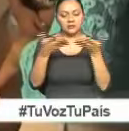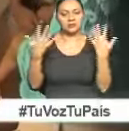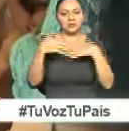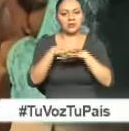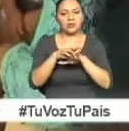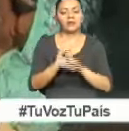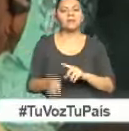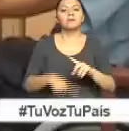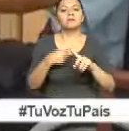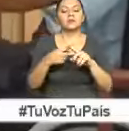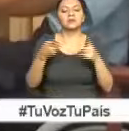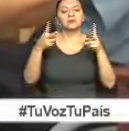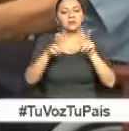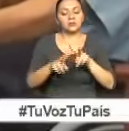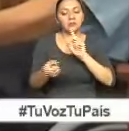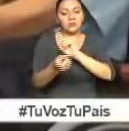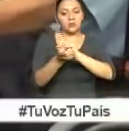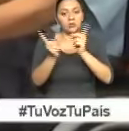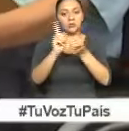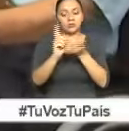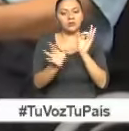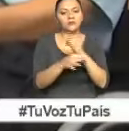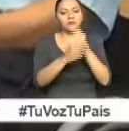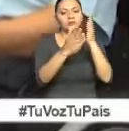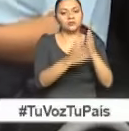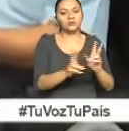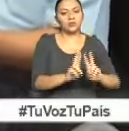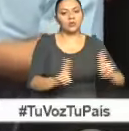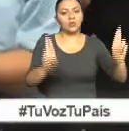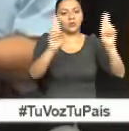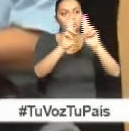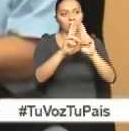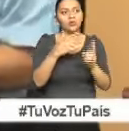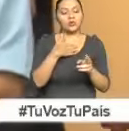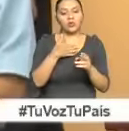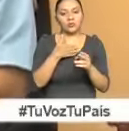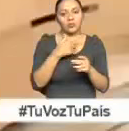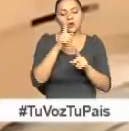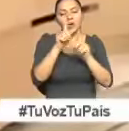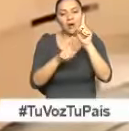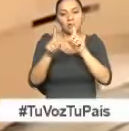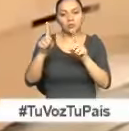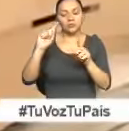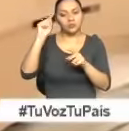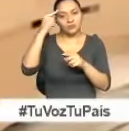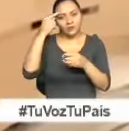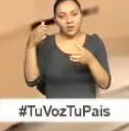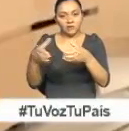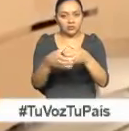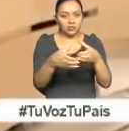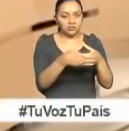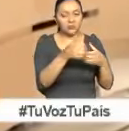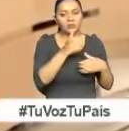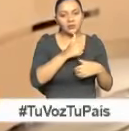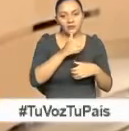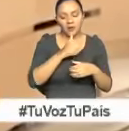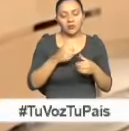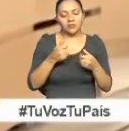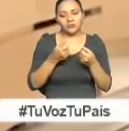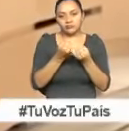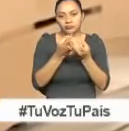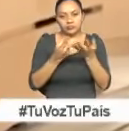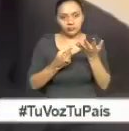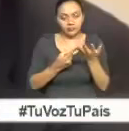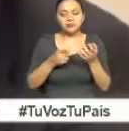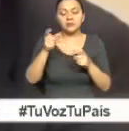Así también mantendrá encuentros con funcionarios de la ONU, organizaciones no gubernamentales y el sector privado. Se prevé que